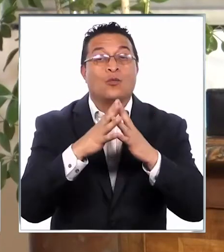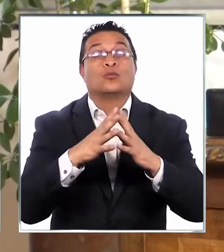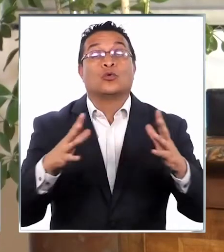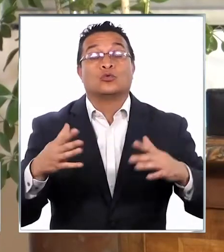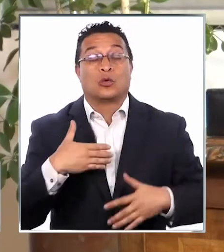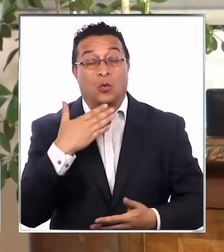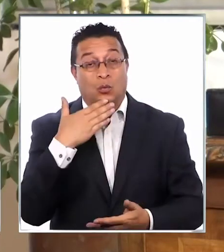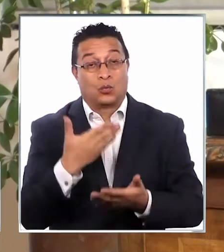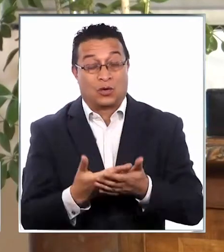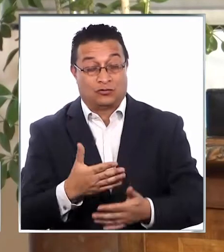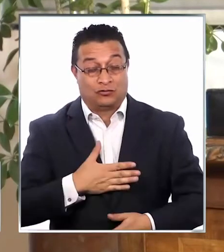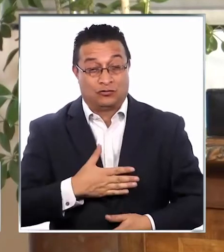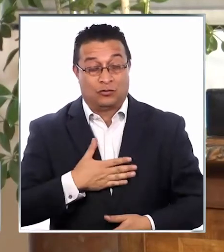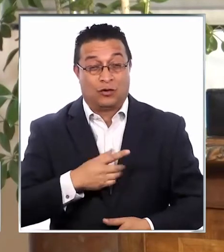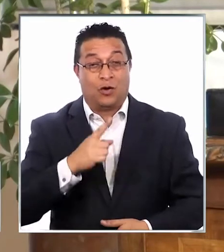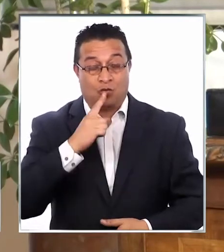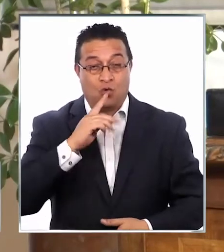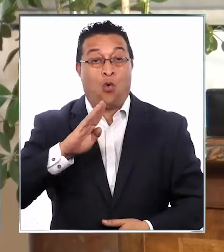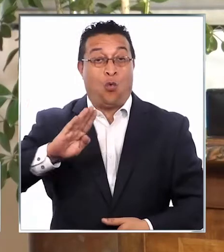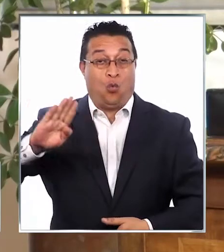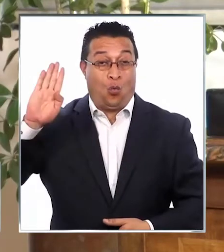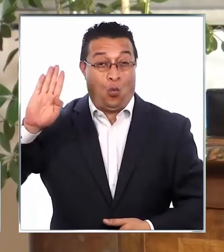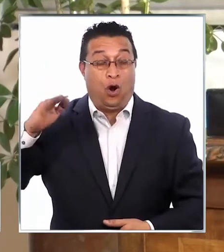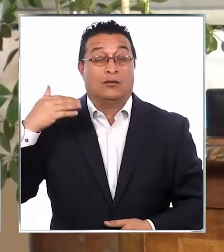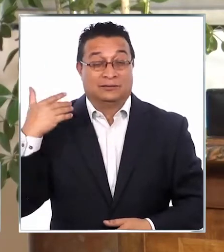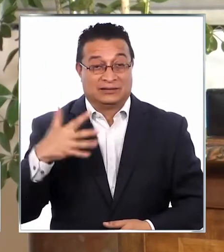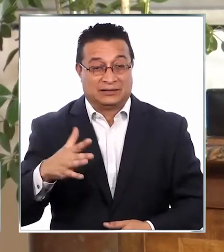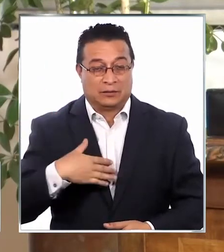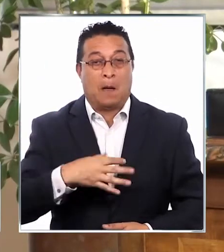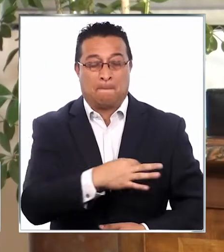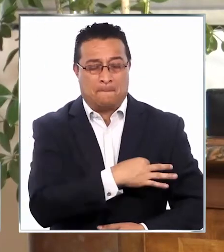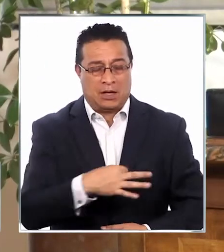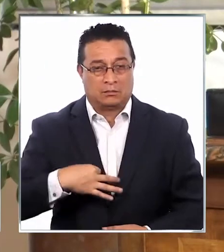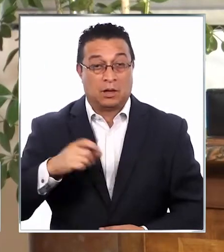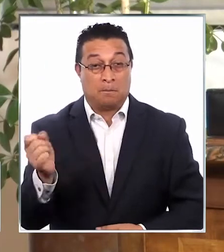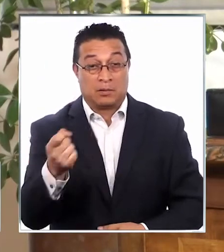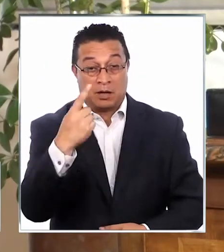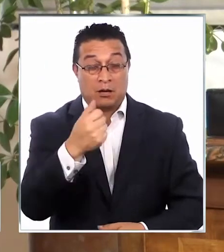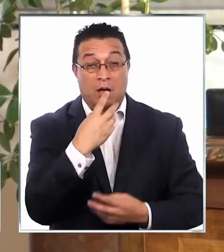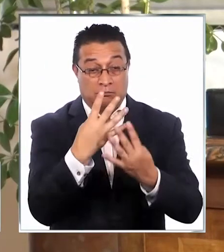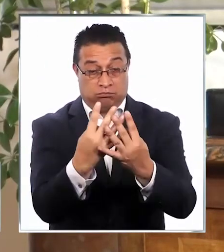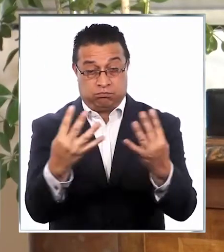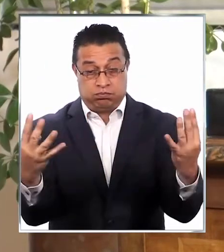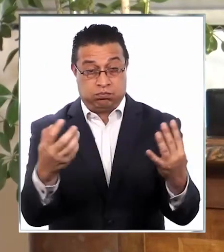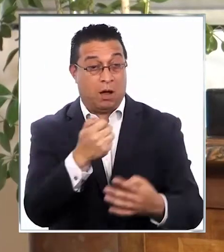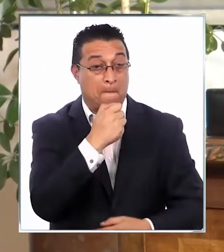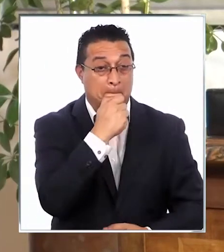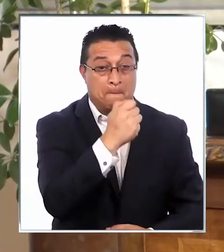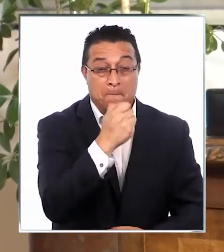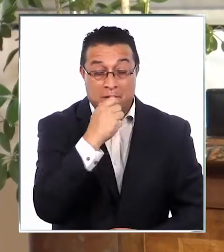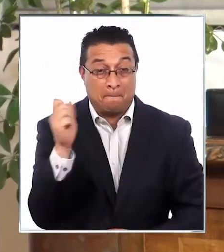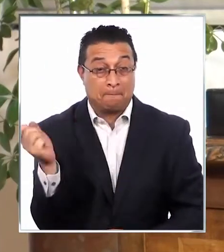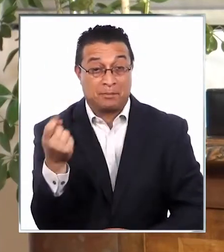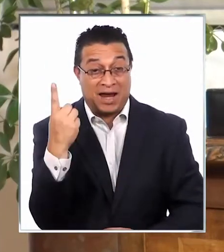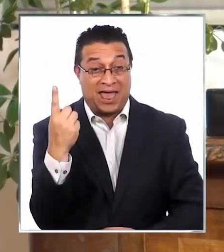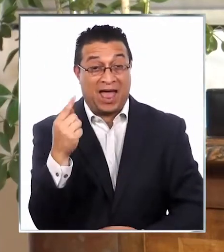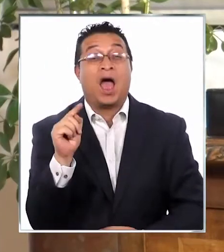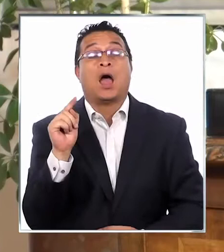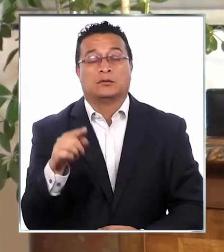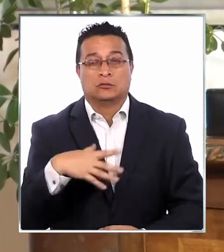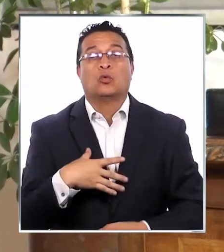Cuando yo juré como ministro, dije en la primera conferencia de prensa que